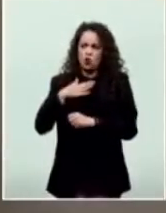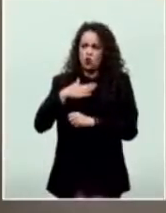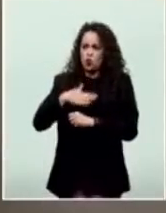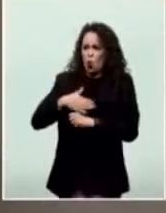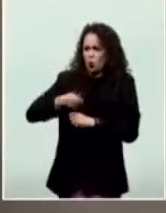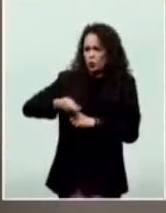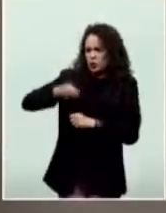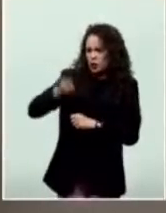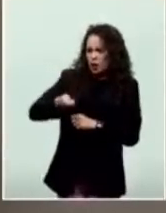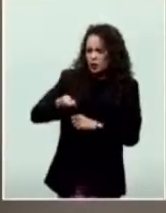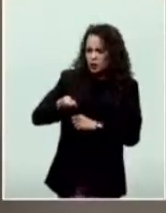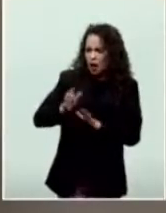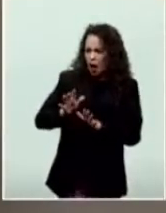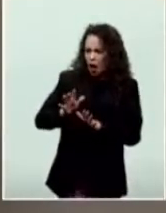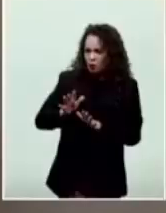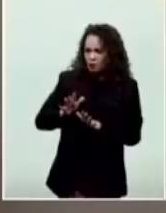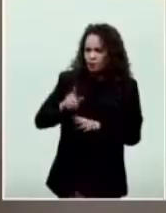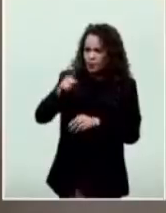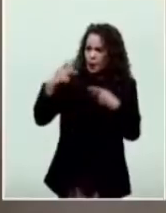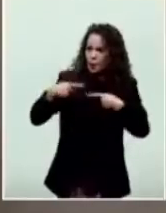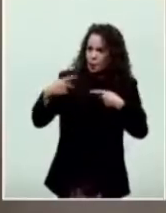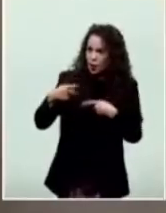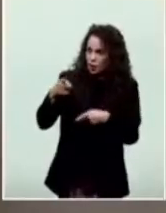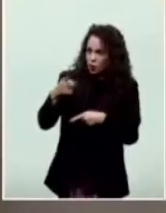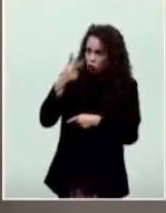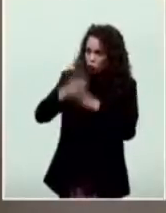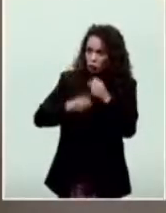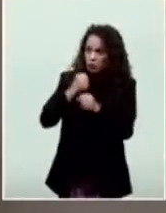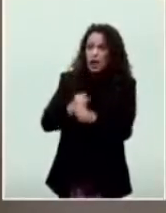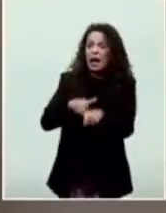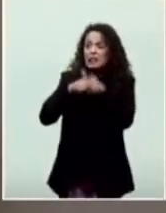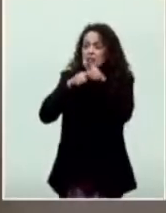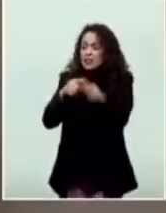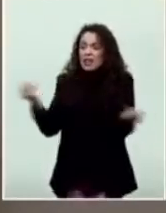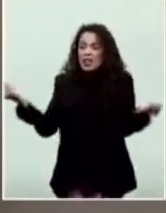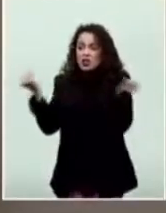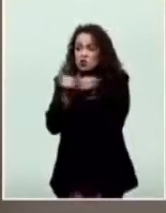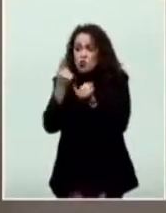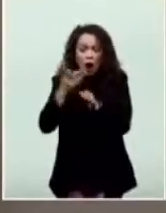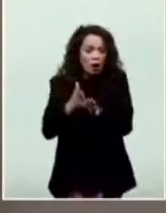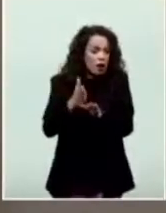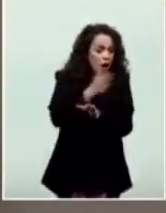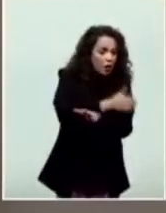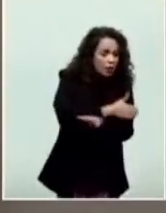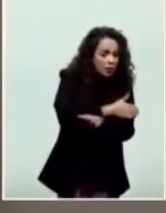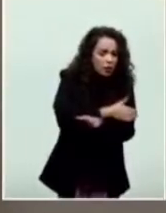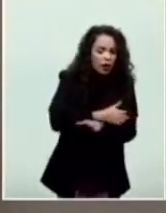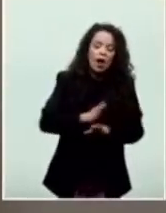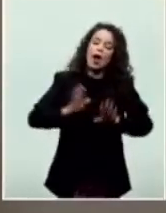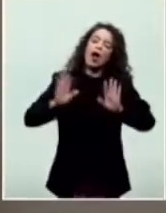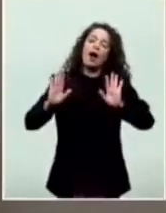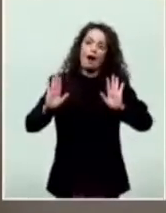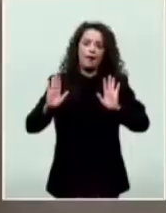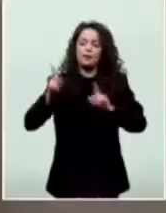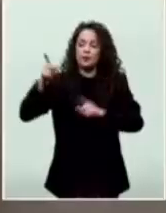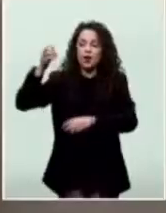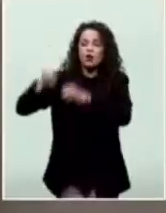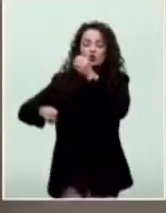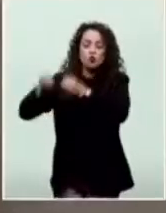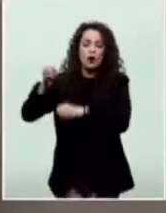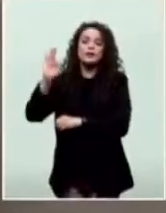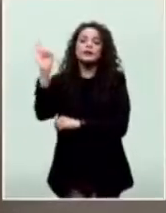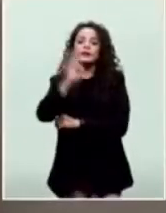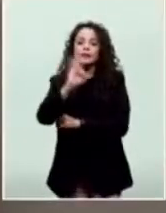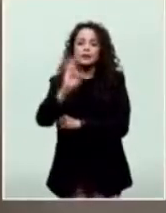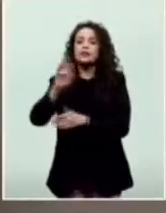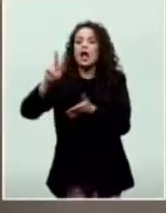cuando pasan los 2 años esta persona sigue estando en la condición de que puede sustraerse, es probable que el juez reitere